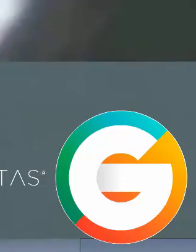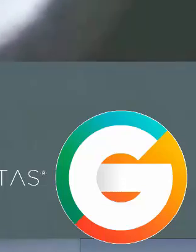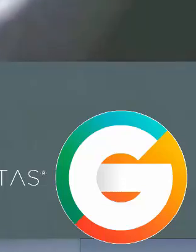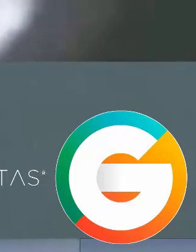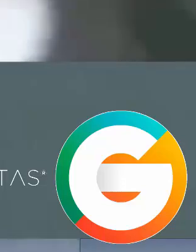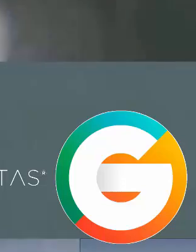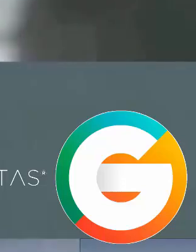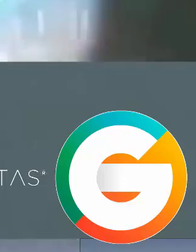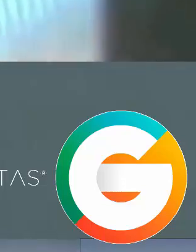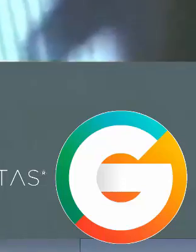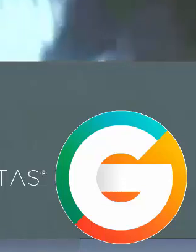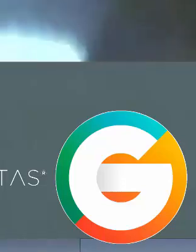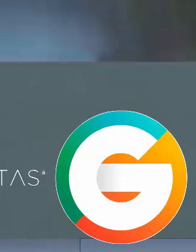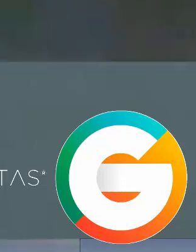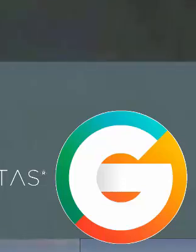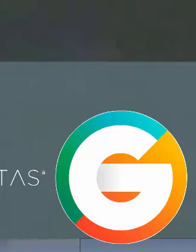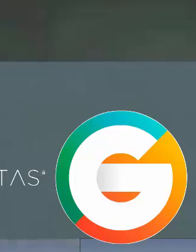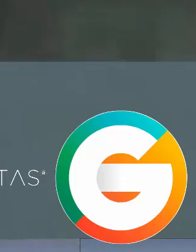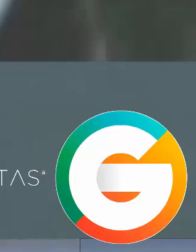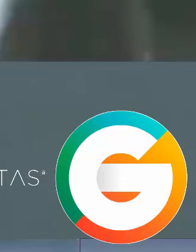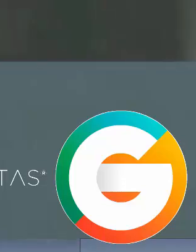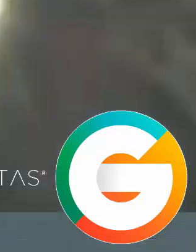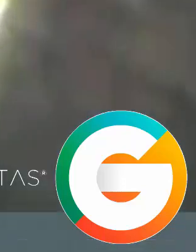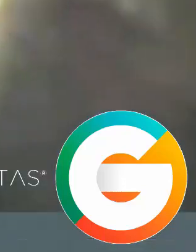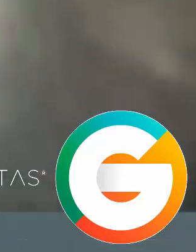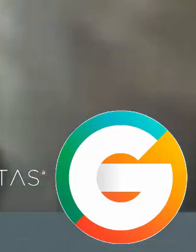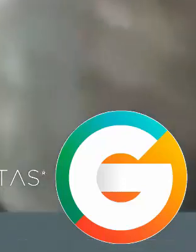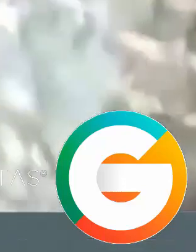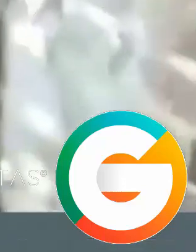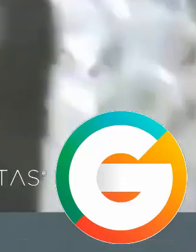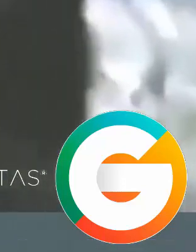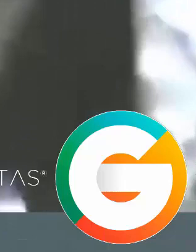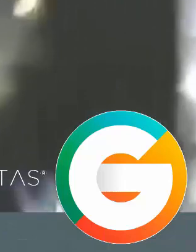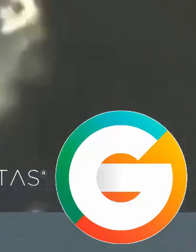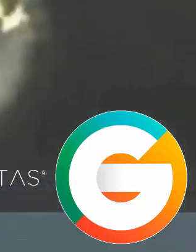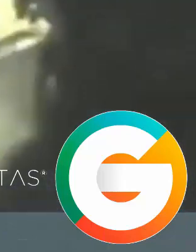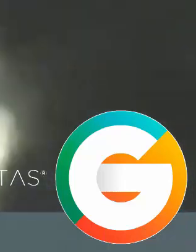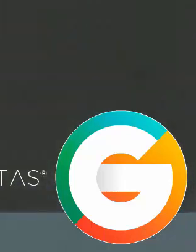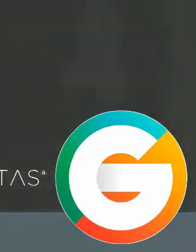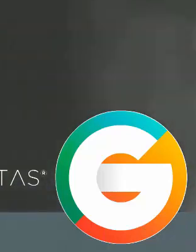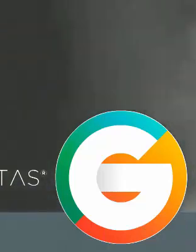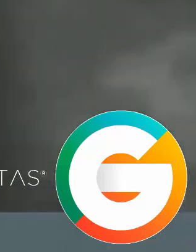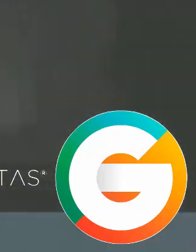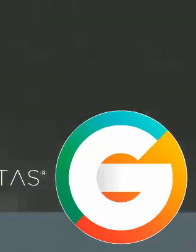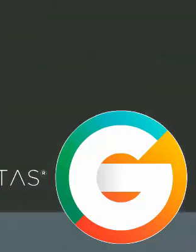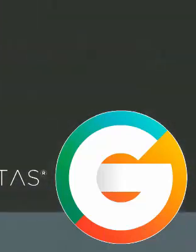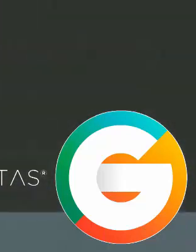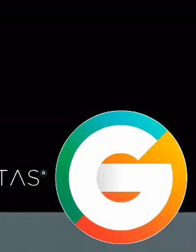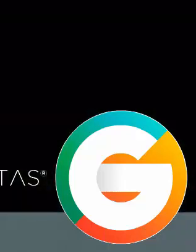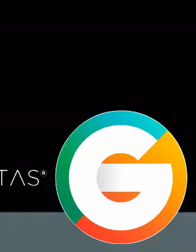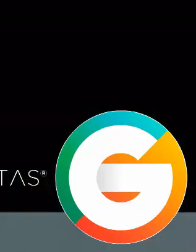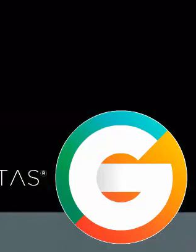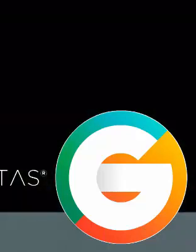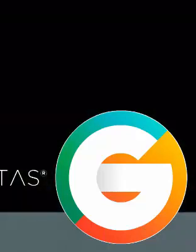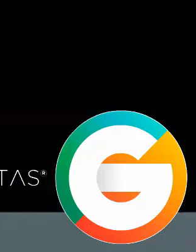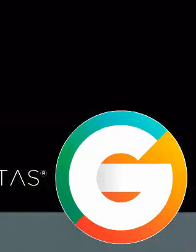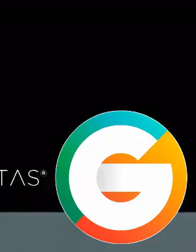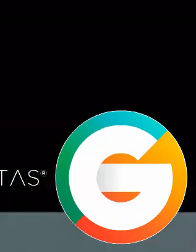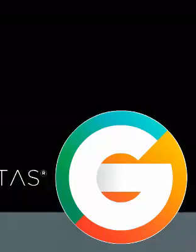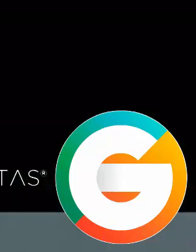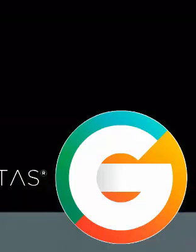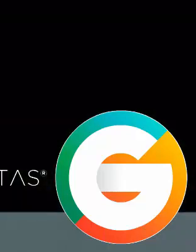Lo que están viendo en pantalla es el operativo real de la captura de José N. alias El